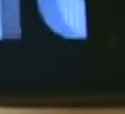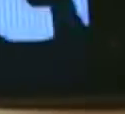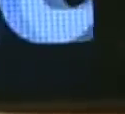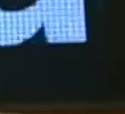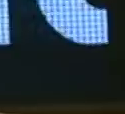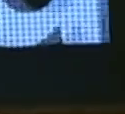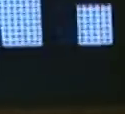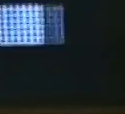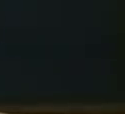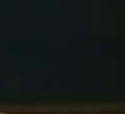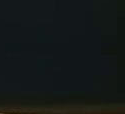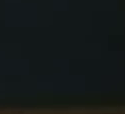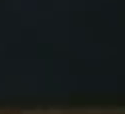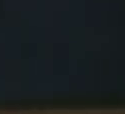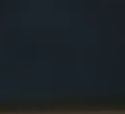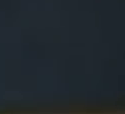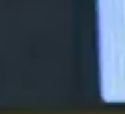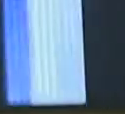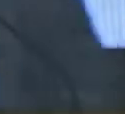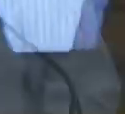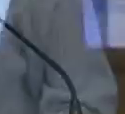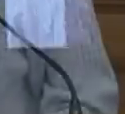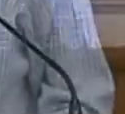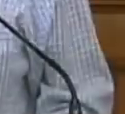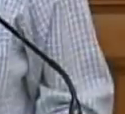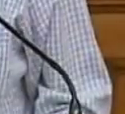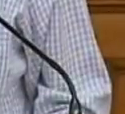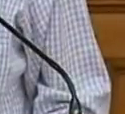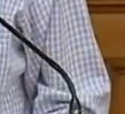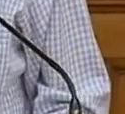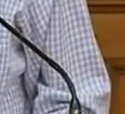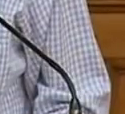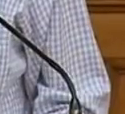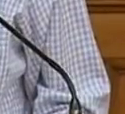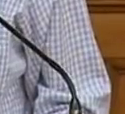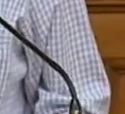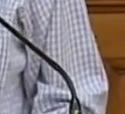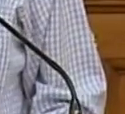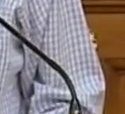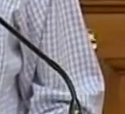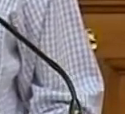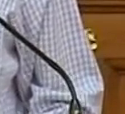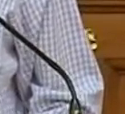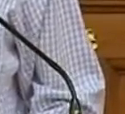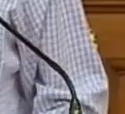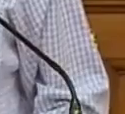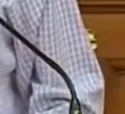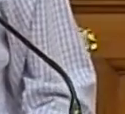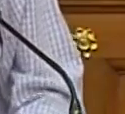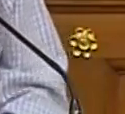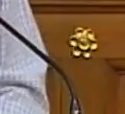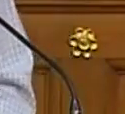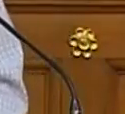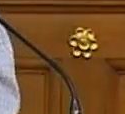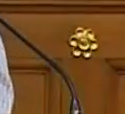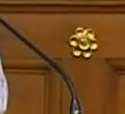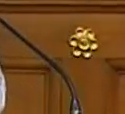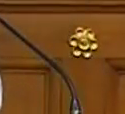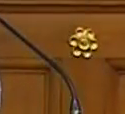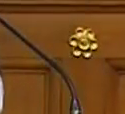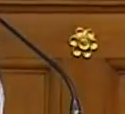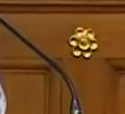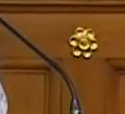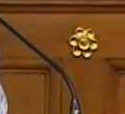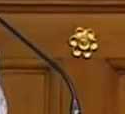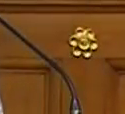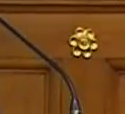Acumulamos fuerza. Esos cuentos que nos echó Julio son ciertos, pero hay que